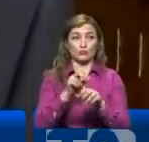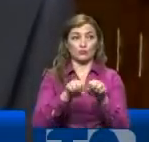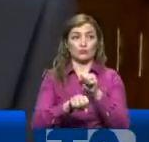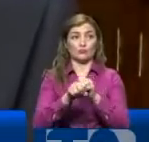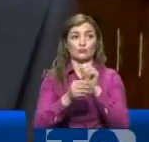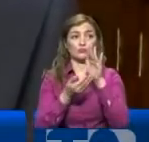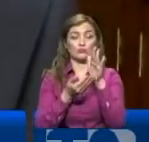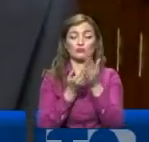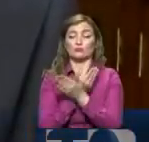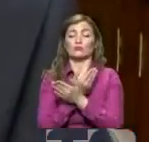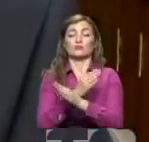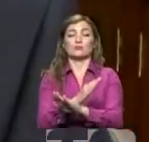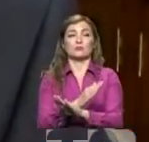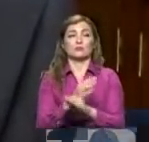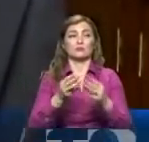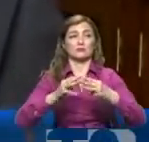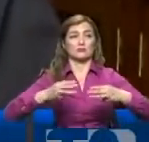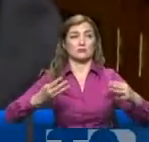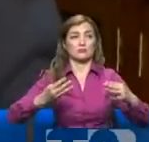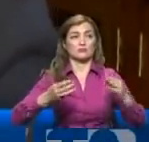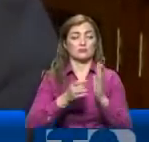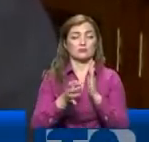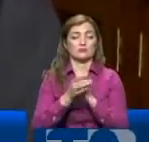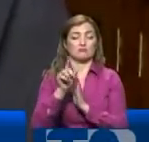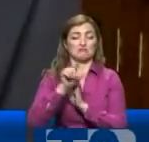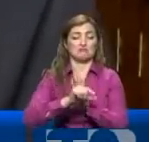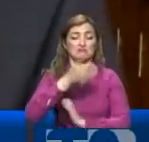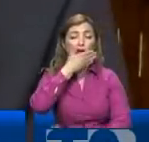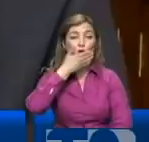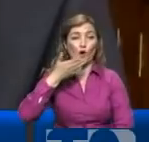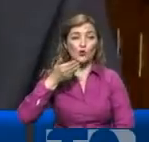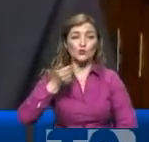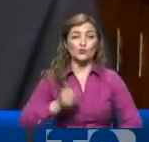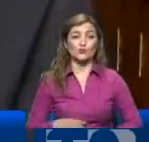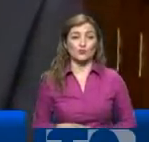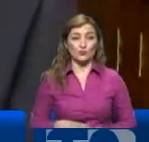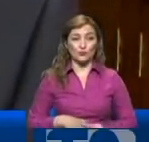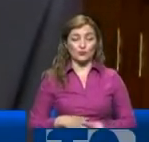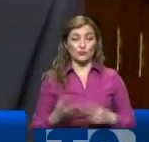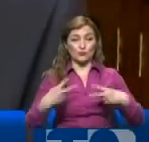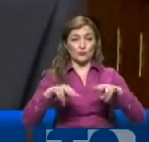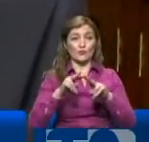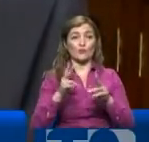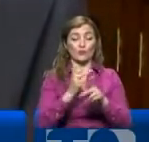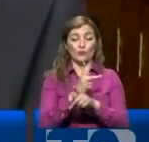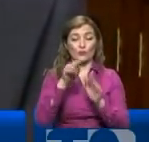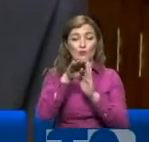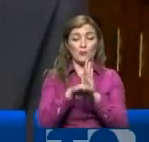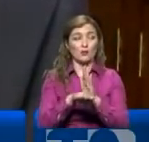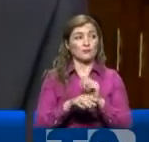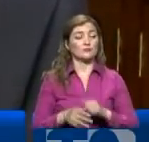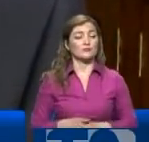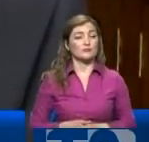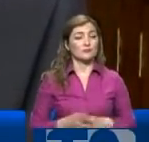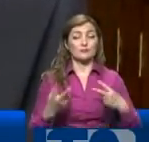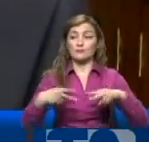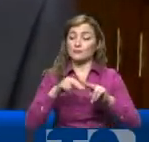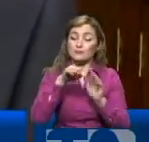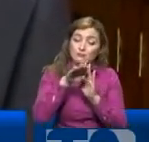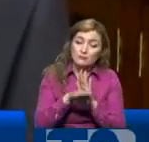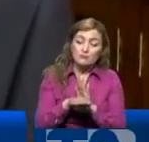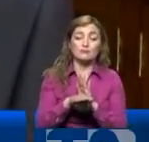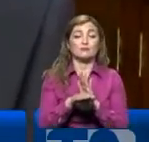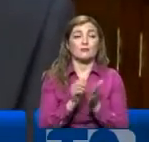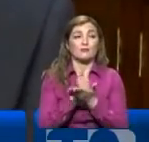no va a impedir el ingreso de materia prima, y si es más barata, mejor, porque eso baja el costo de los productos. Y si los costos de los productos bajan,